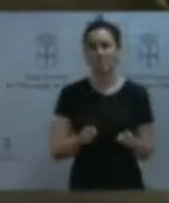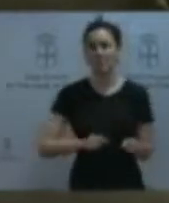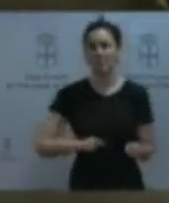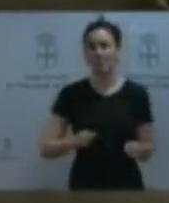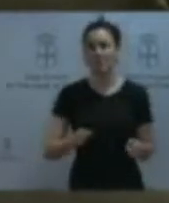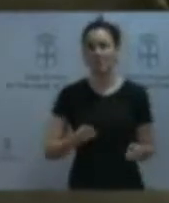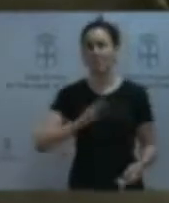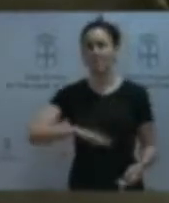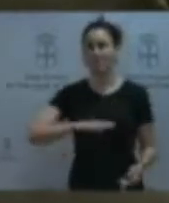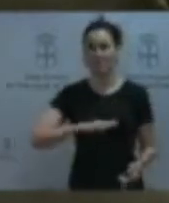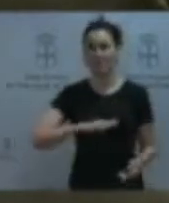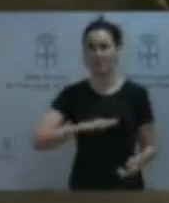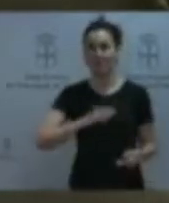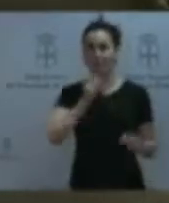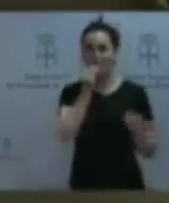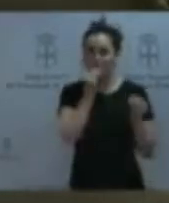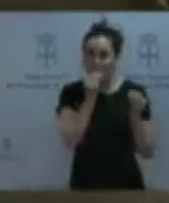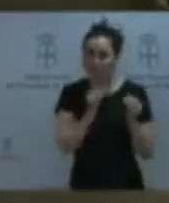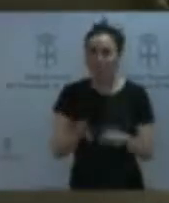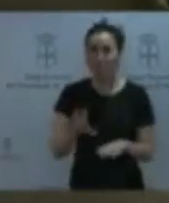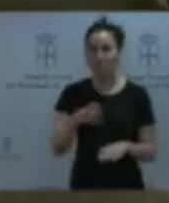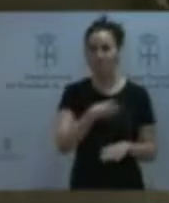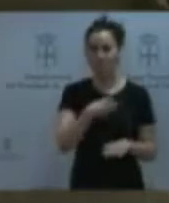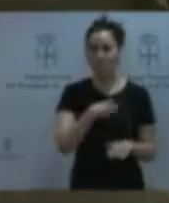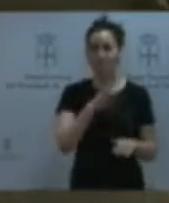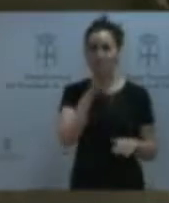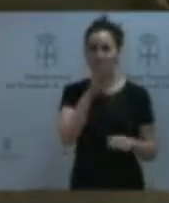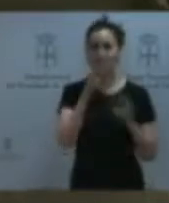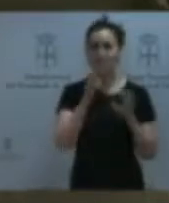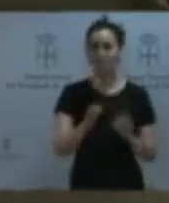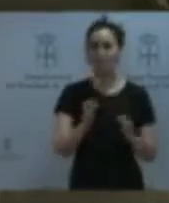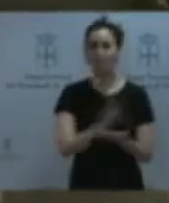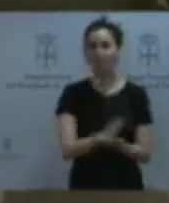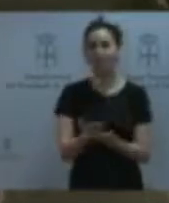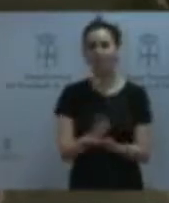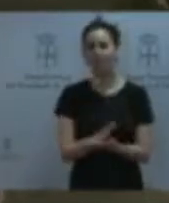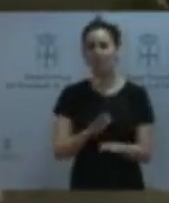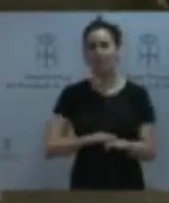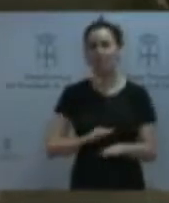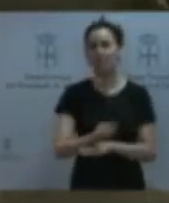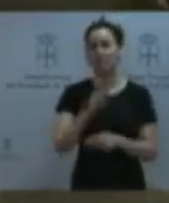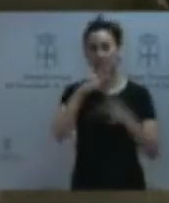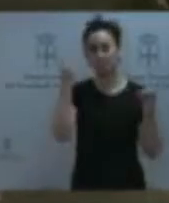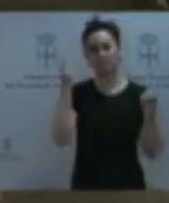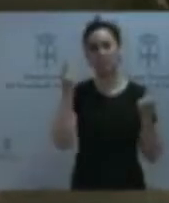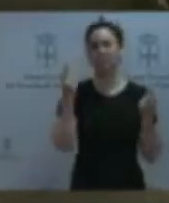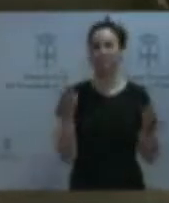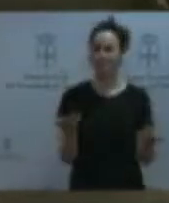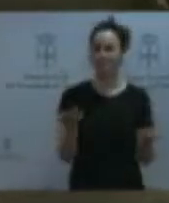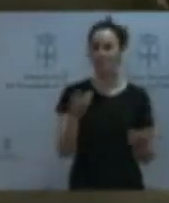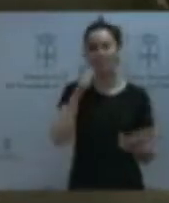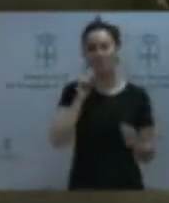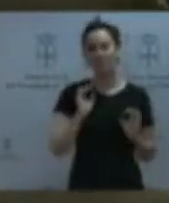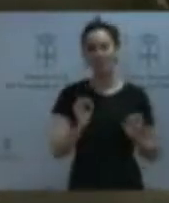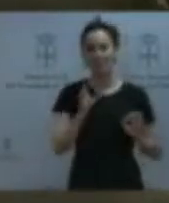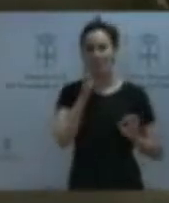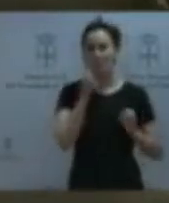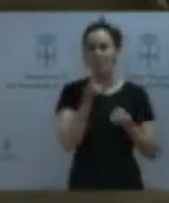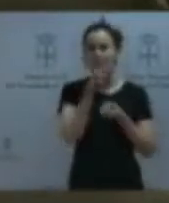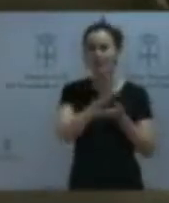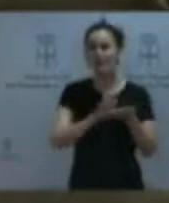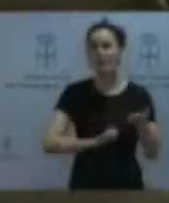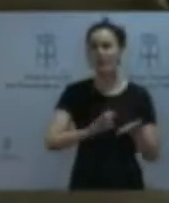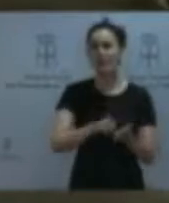de ejercer arbitrariedad en las ayudas públicas. Aunque se les denomine informes técnicos, a unos informes elaborados y firmados